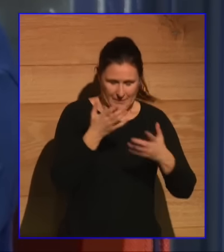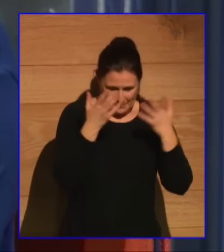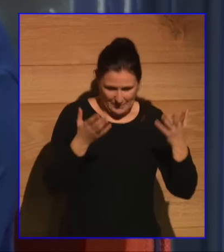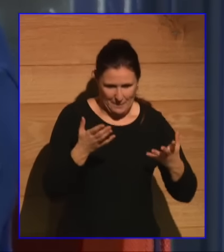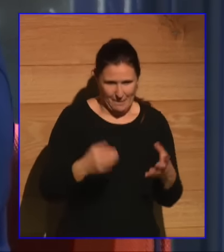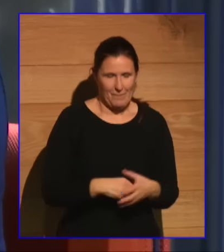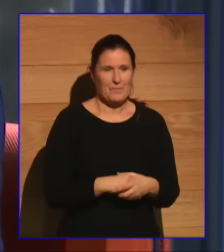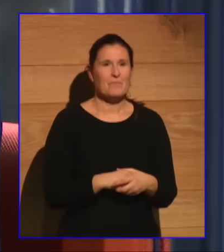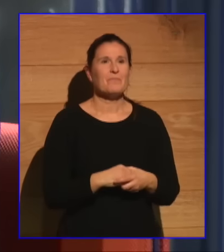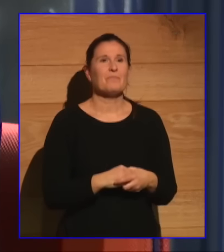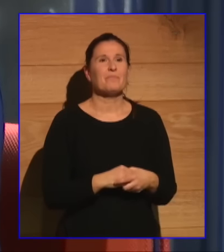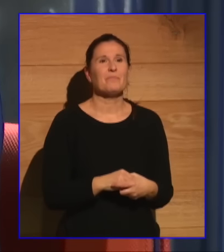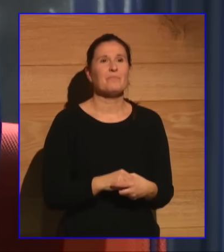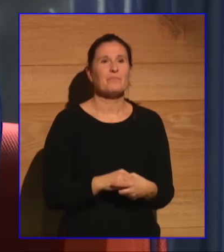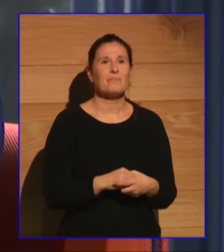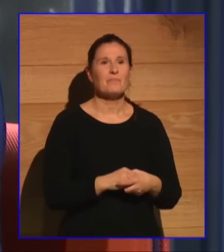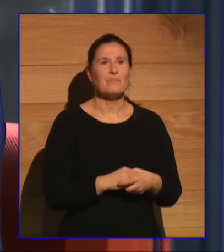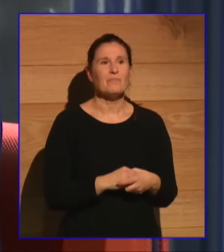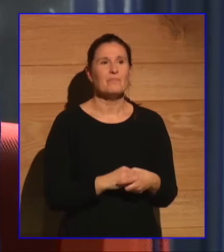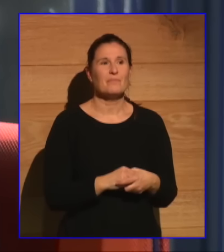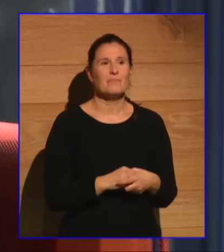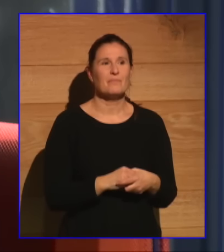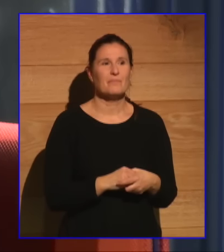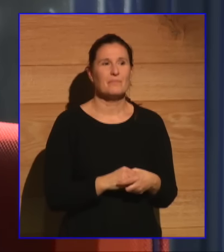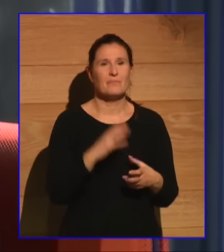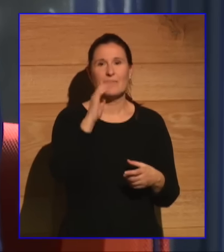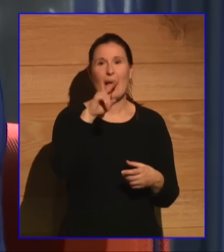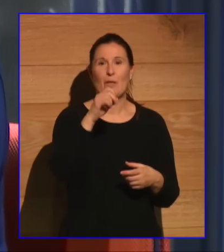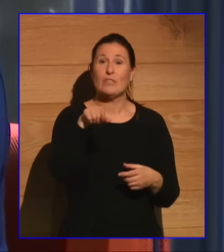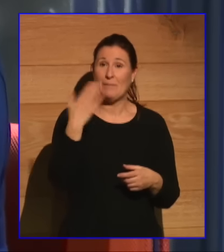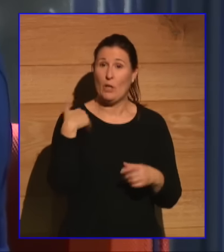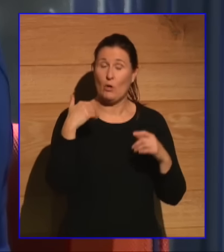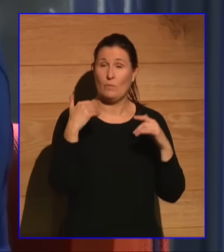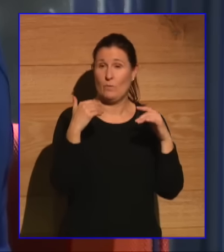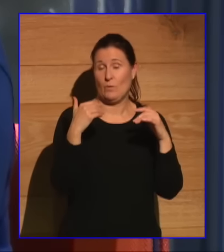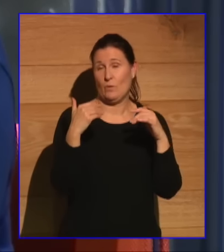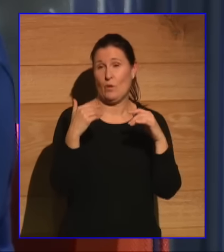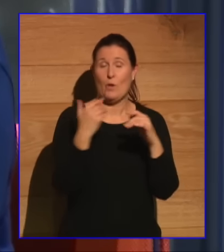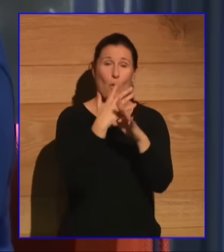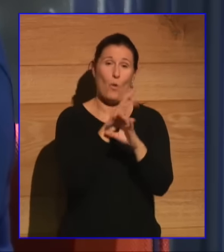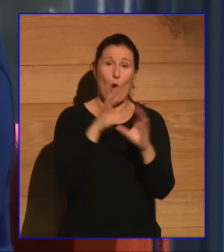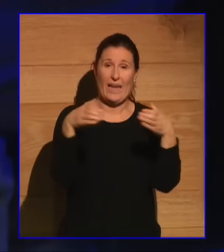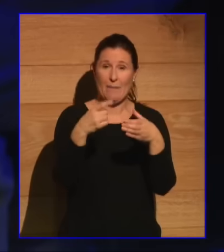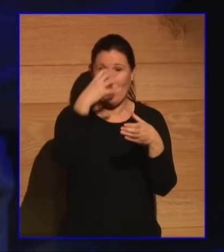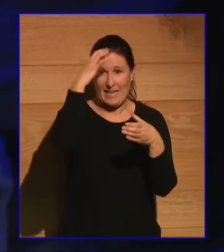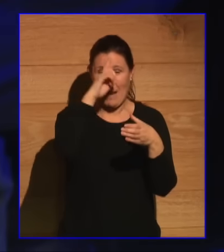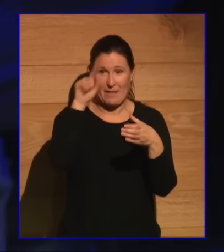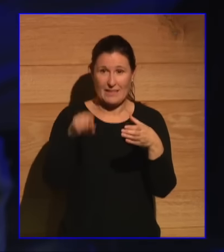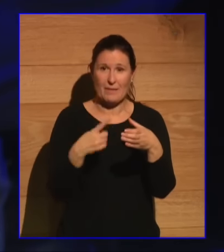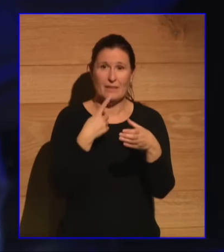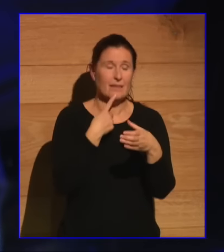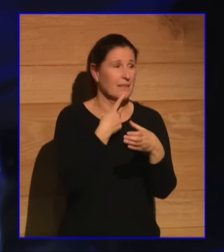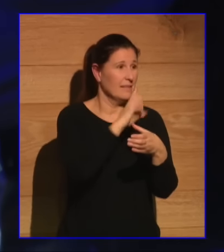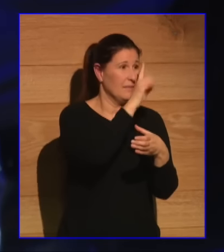igual. ¿Del Madrid? Del Madrid también jugó en el Madrid. Era la cantera del Madrid. Samuel Eto'o jugó en el Madrid. Se abre debate. O sea, no, llevamos por la